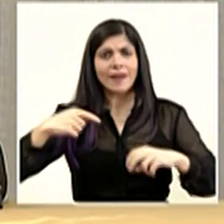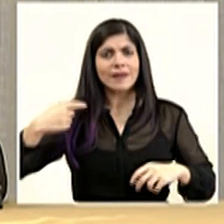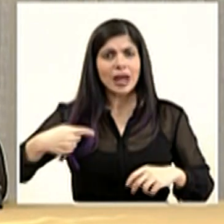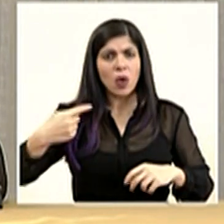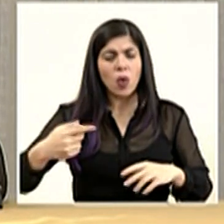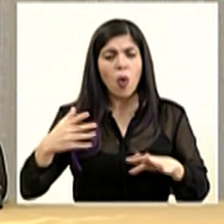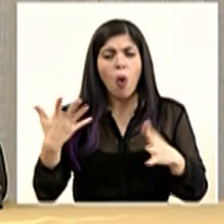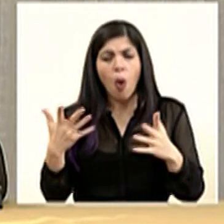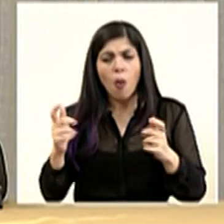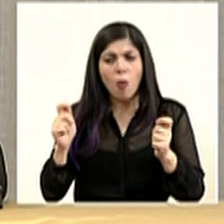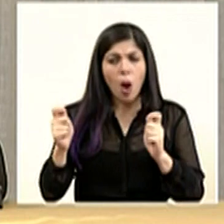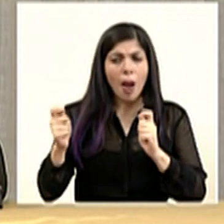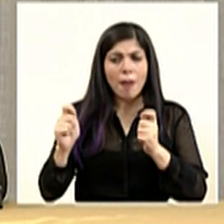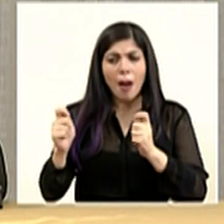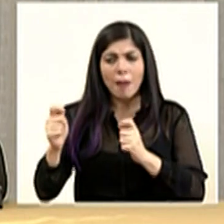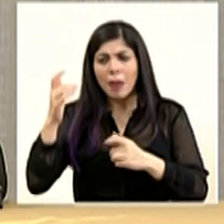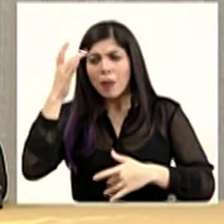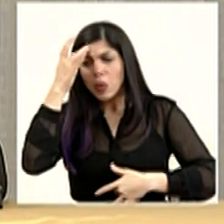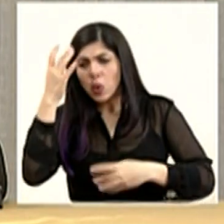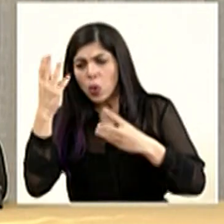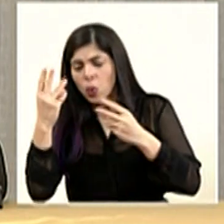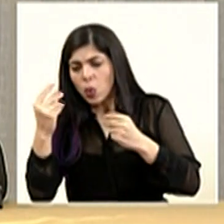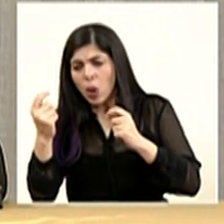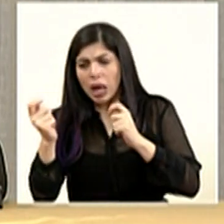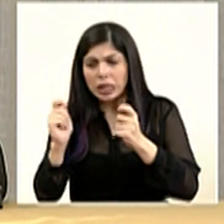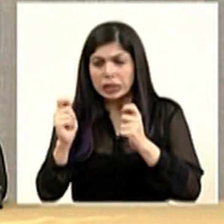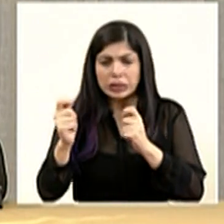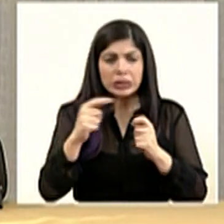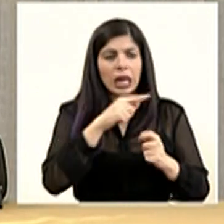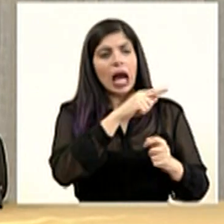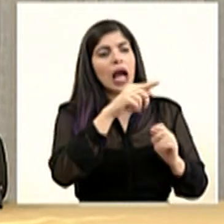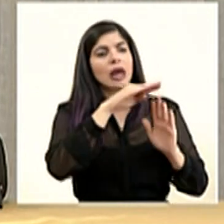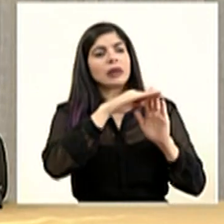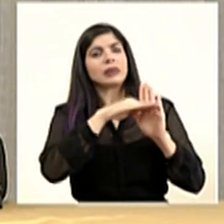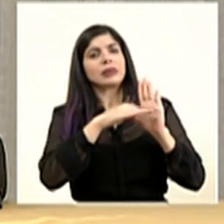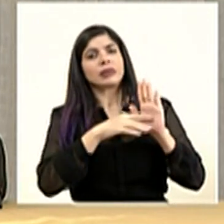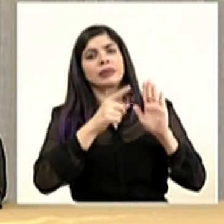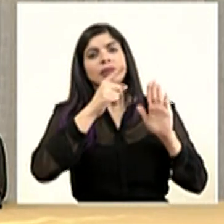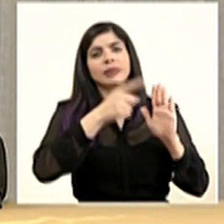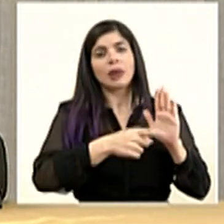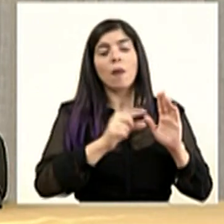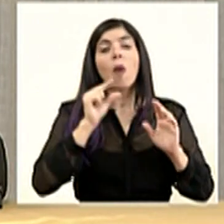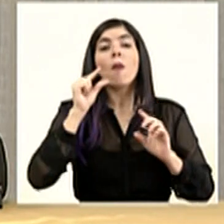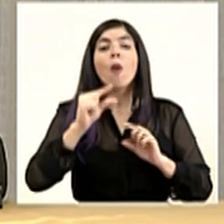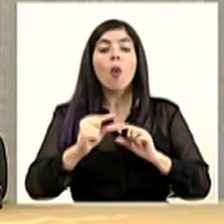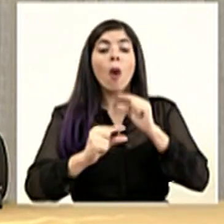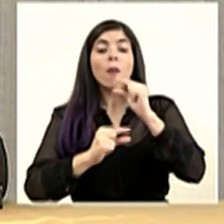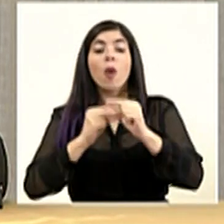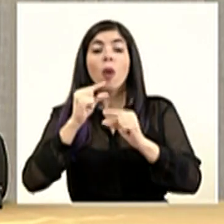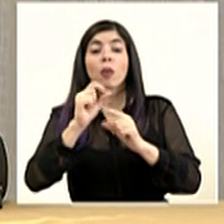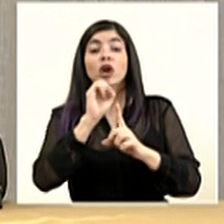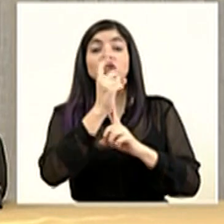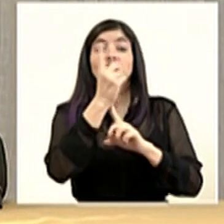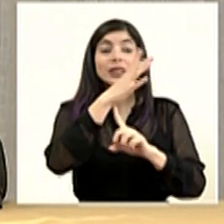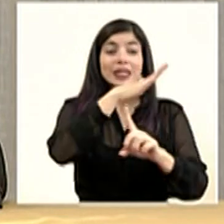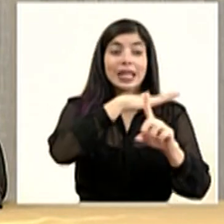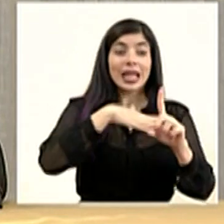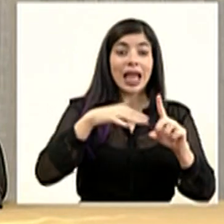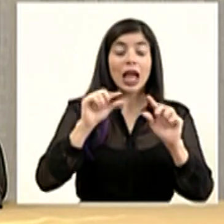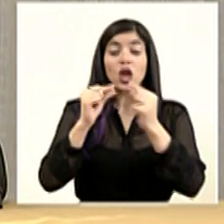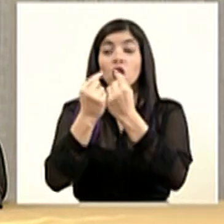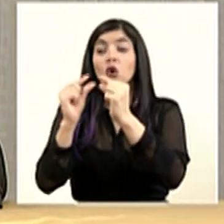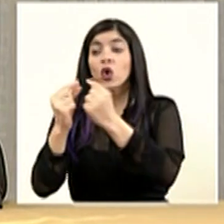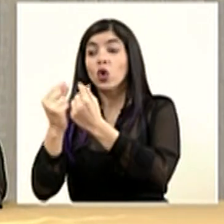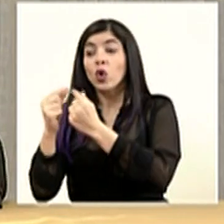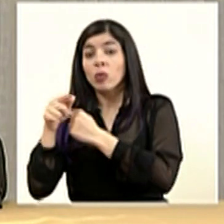la evolución de los casos y las medidas que podemos ir indicando para que poco a poco la sociedad y los sectores que han estado disminuyendo